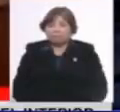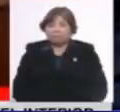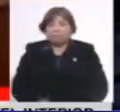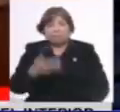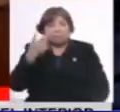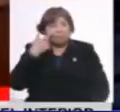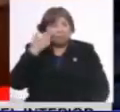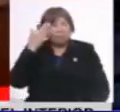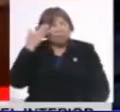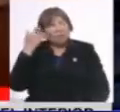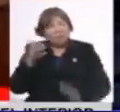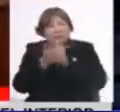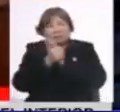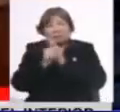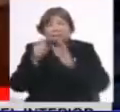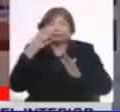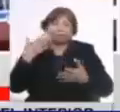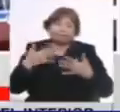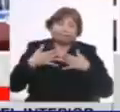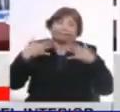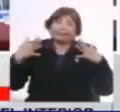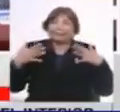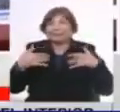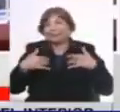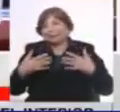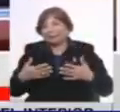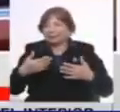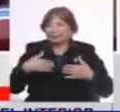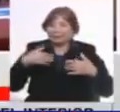Conociendo mis grandes experiencias que tengo